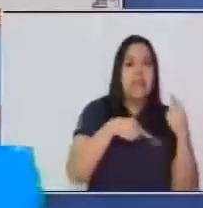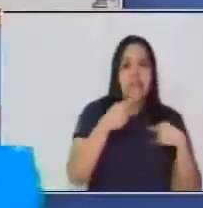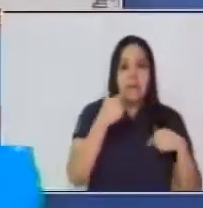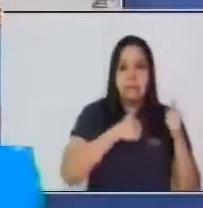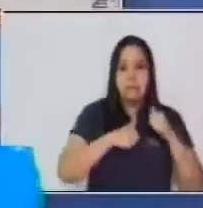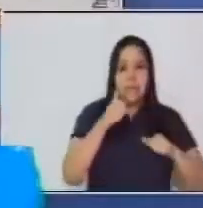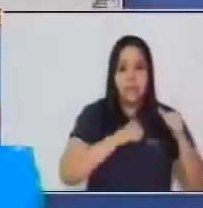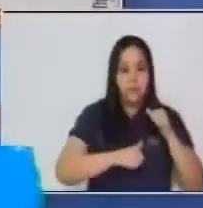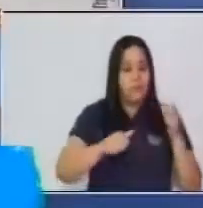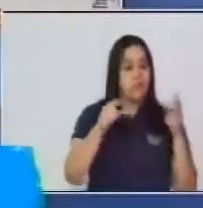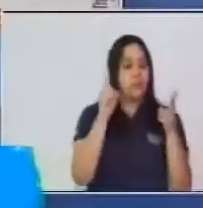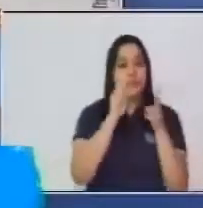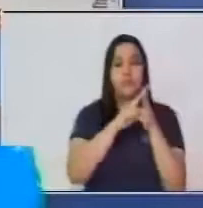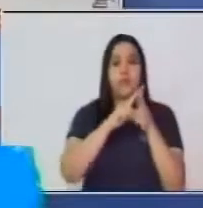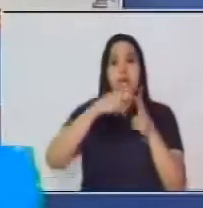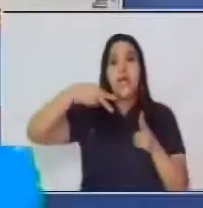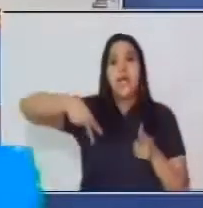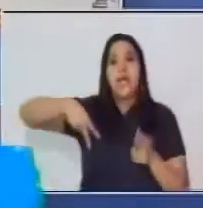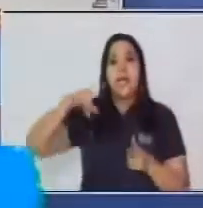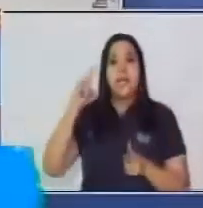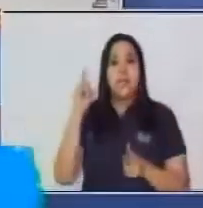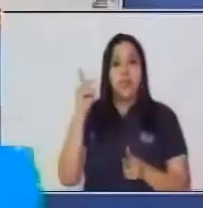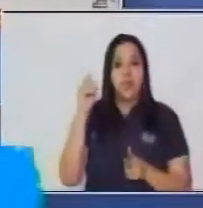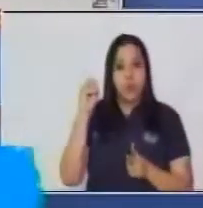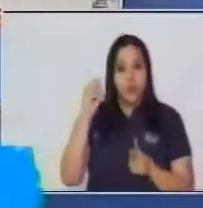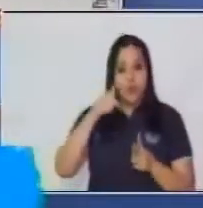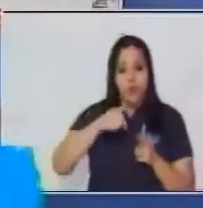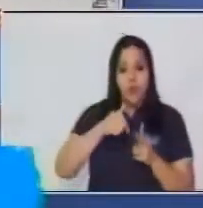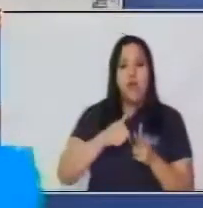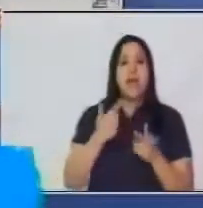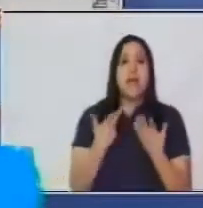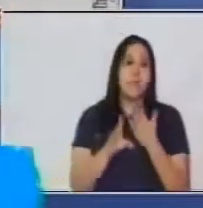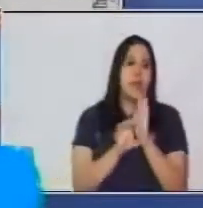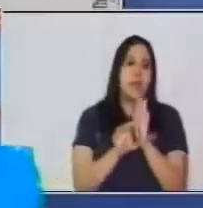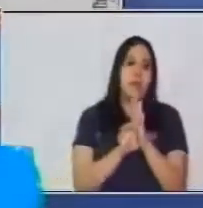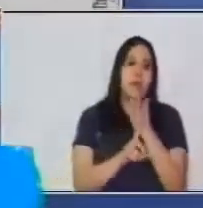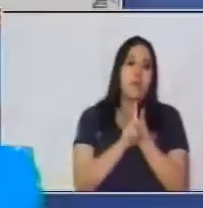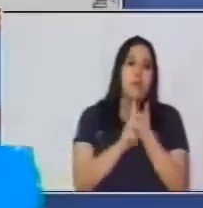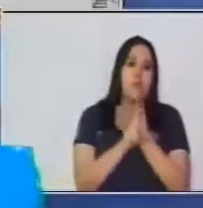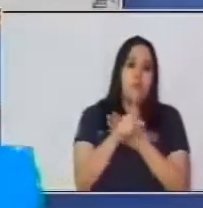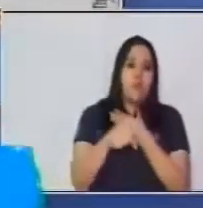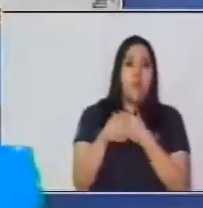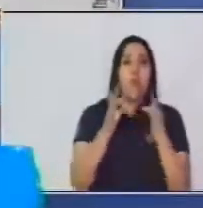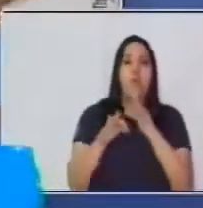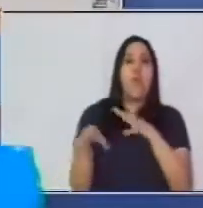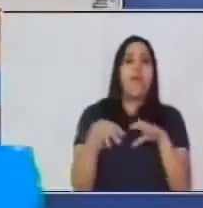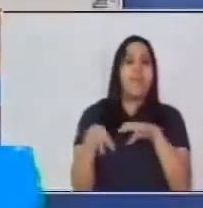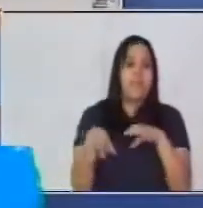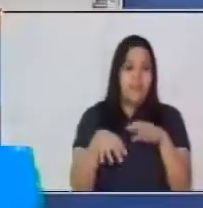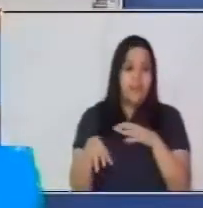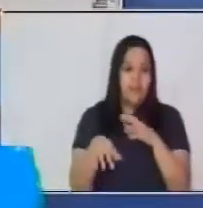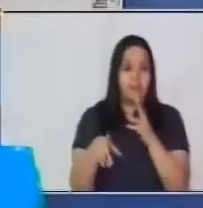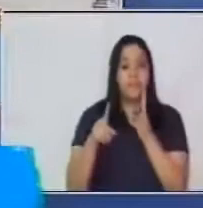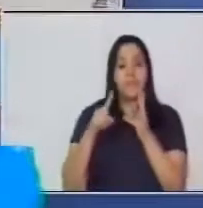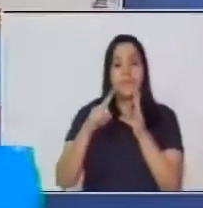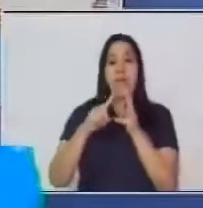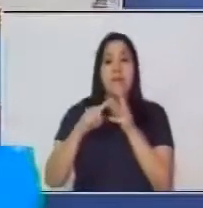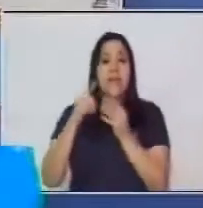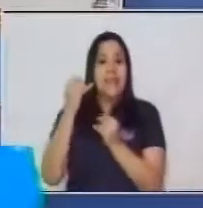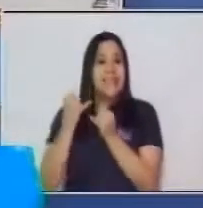nudo, cuando se lleva a cabo algún conflicto o la acción que se llevará a cabo. Y el desenlace, cómo se resuelve esa